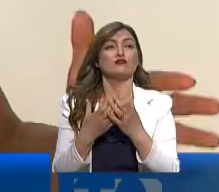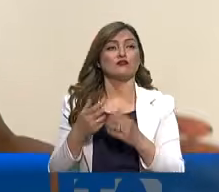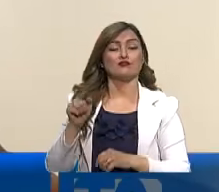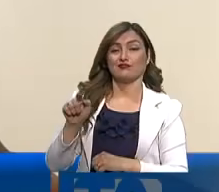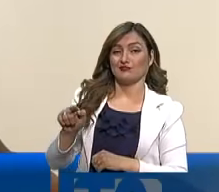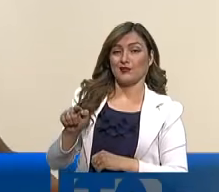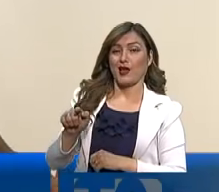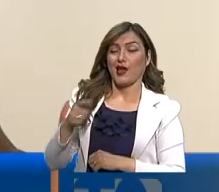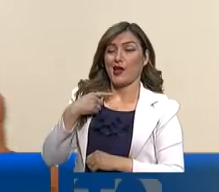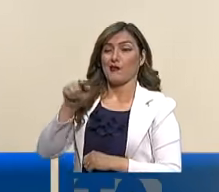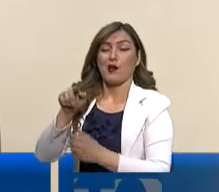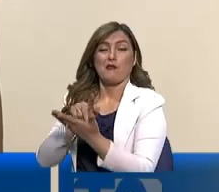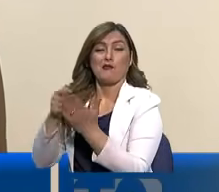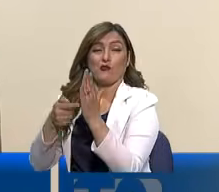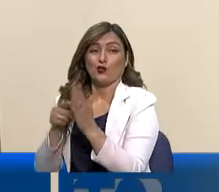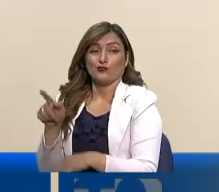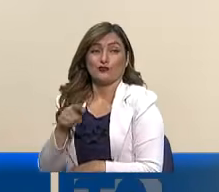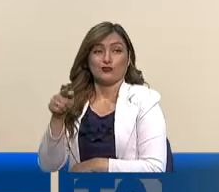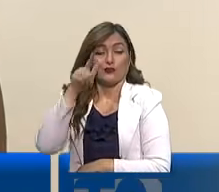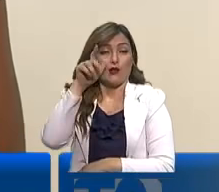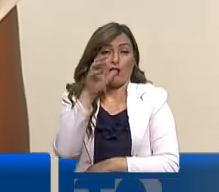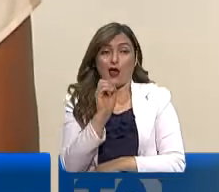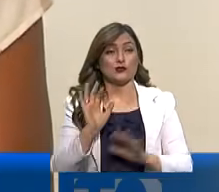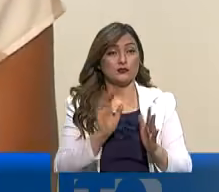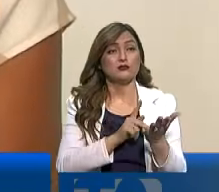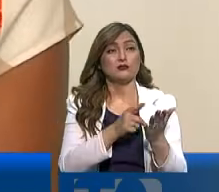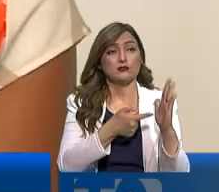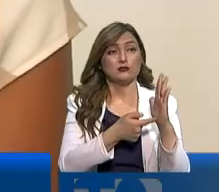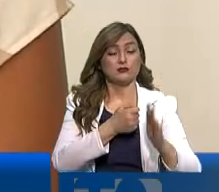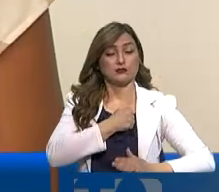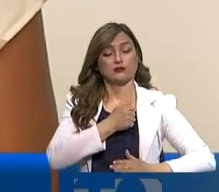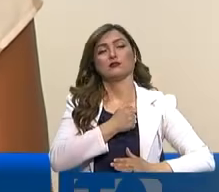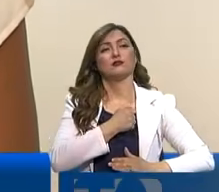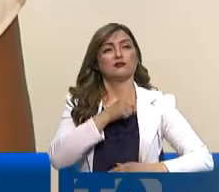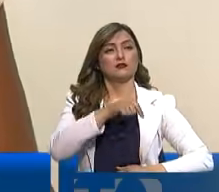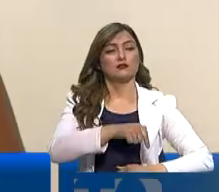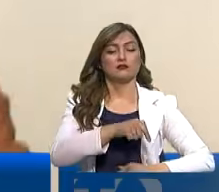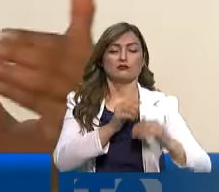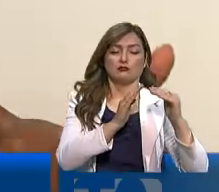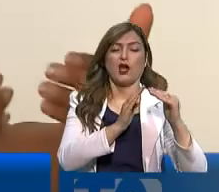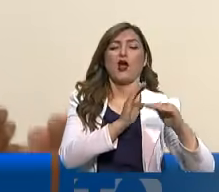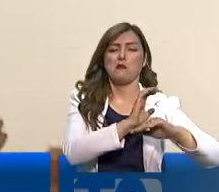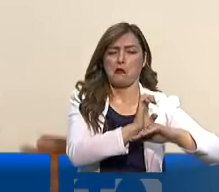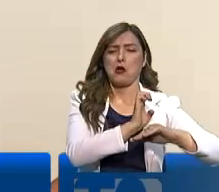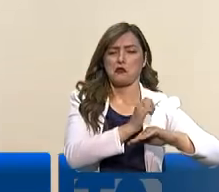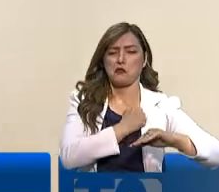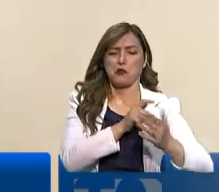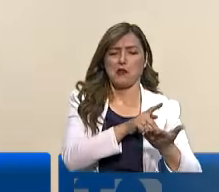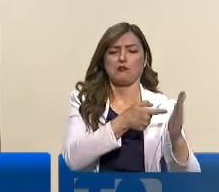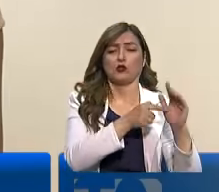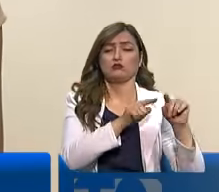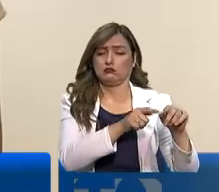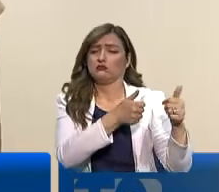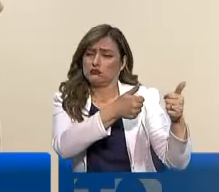lo no declarado. Porque el presidente sí, evidentemente tiene parte de su patrimonio, aquí, el que ha dicho que ha declarado